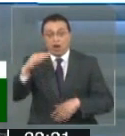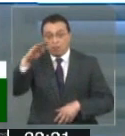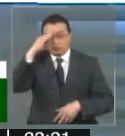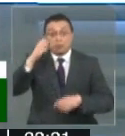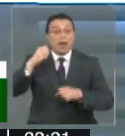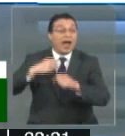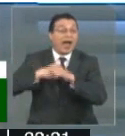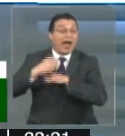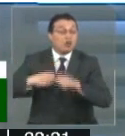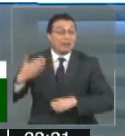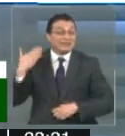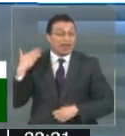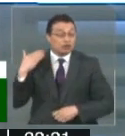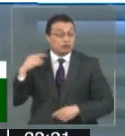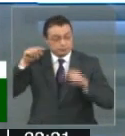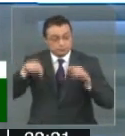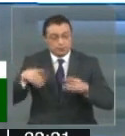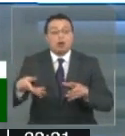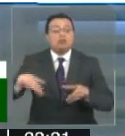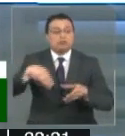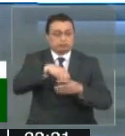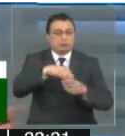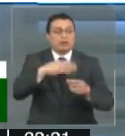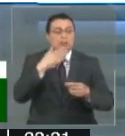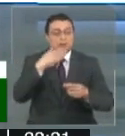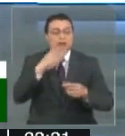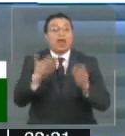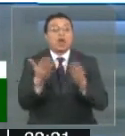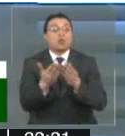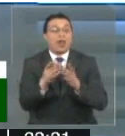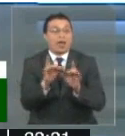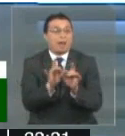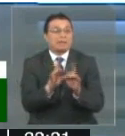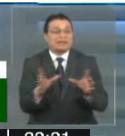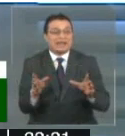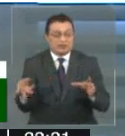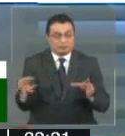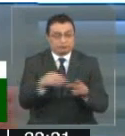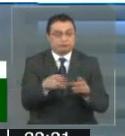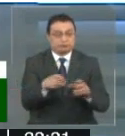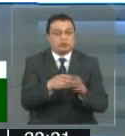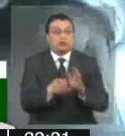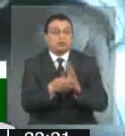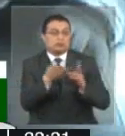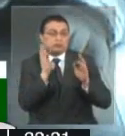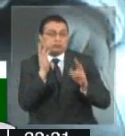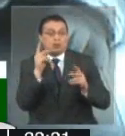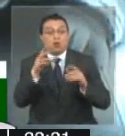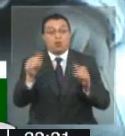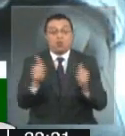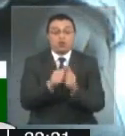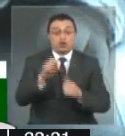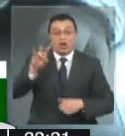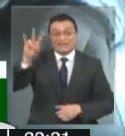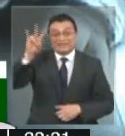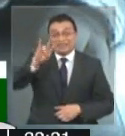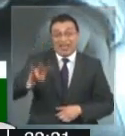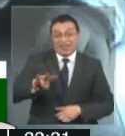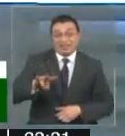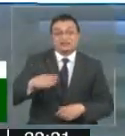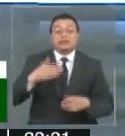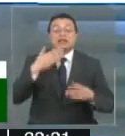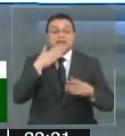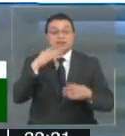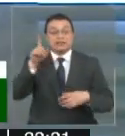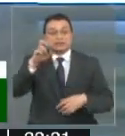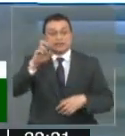pasado incorporamos también la posibilidad de que viajaran escuelas especiales. Obviamente trabajamos con SENADI, ahí el SENATUR con SENADI